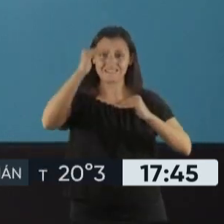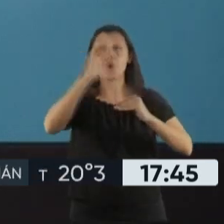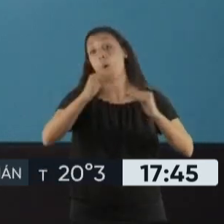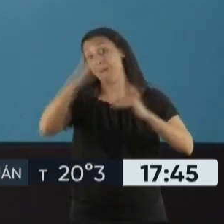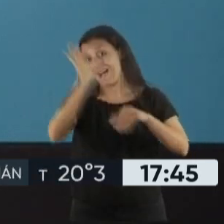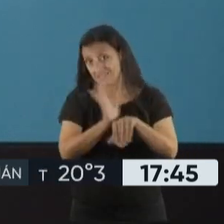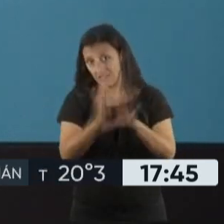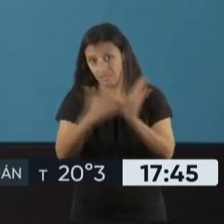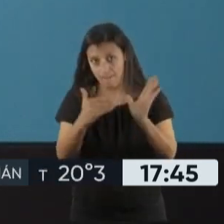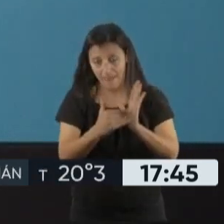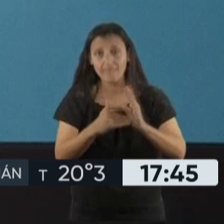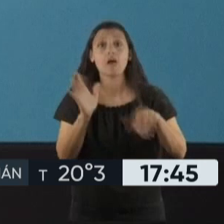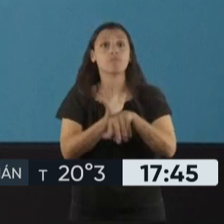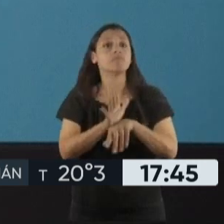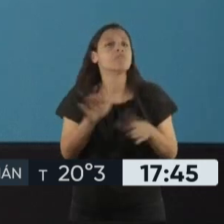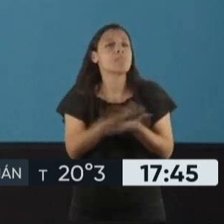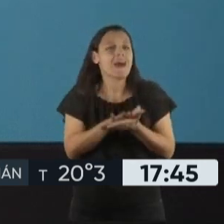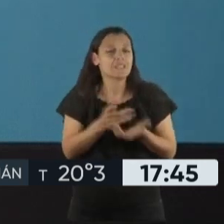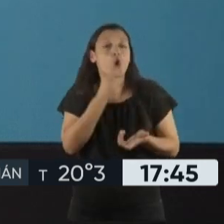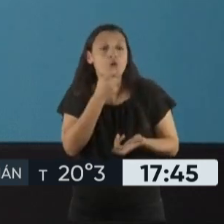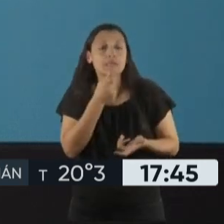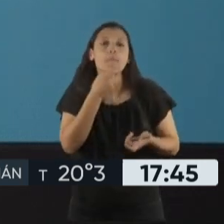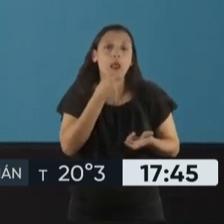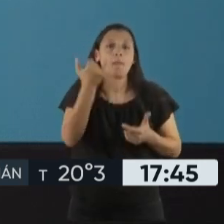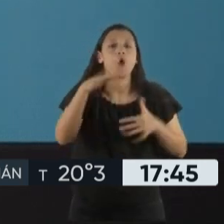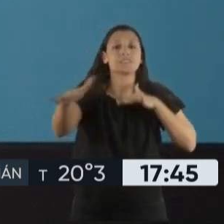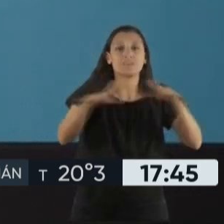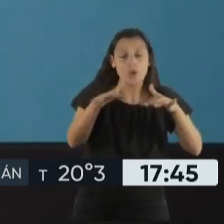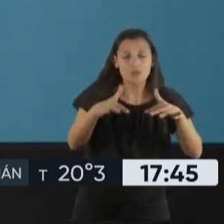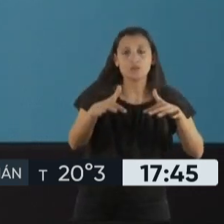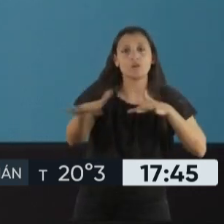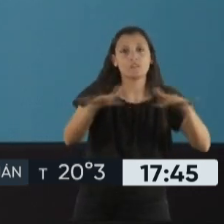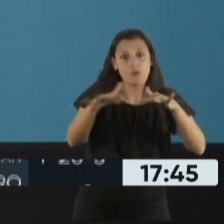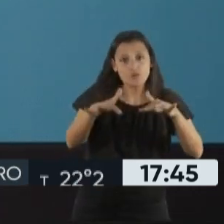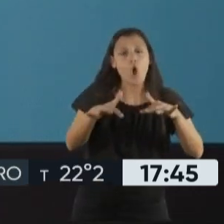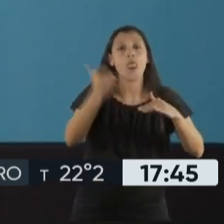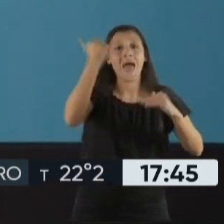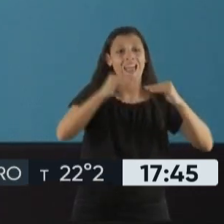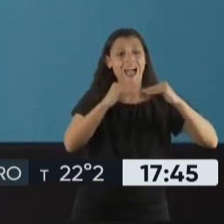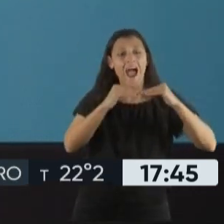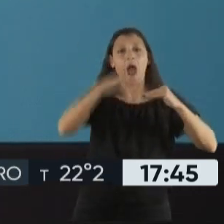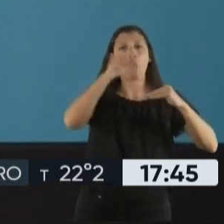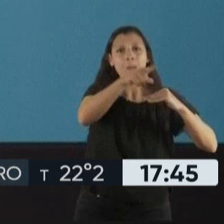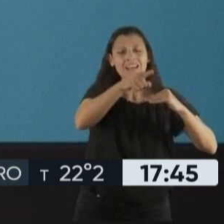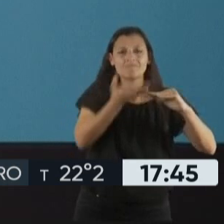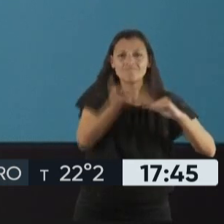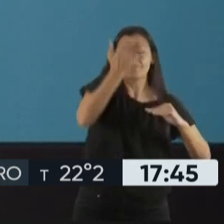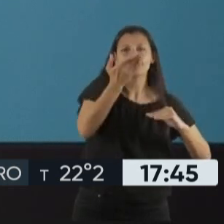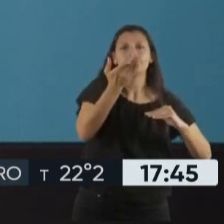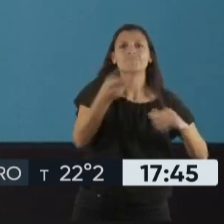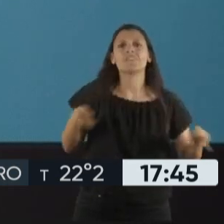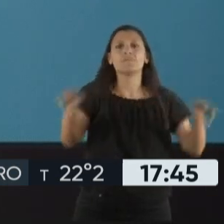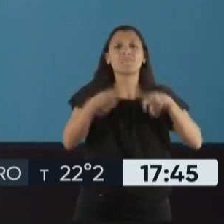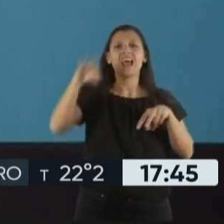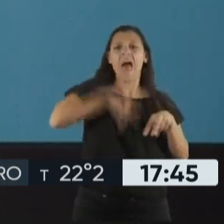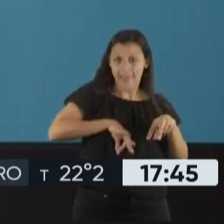más. ¿Sí? Entonces, básicamente es, si tuvimos una situación en la cual hubo un aumento de la ganancia en términos reales, la